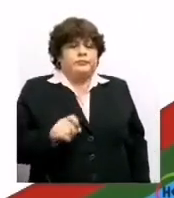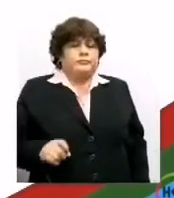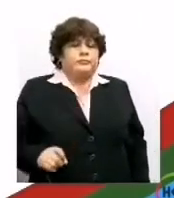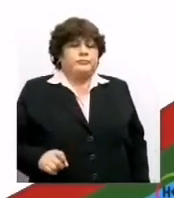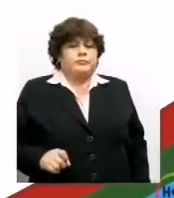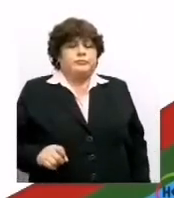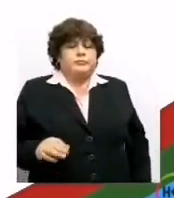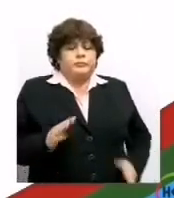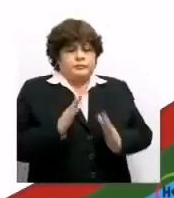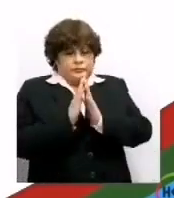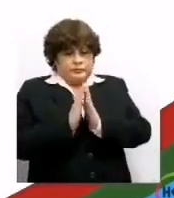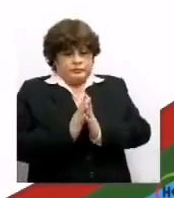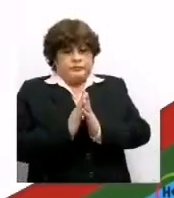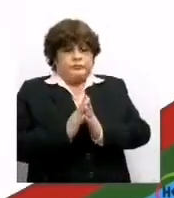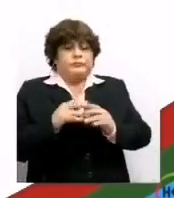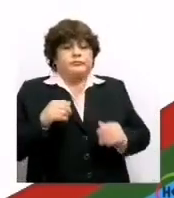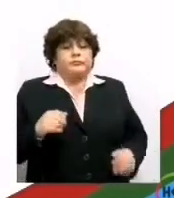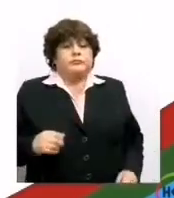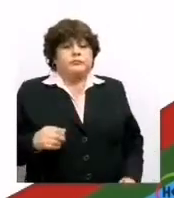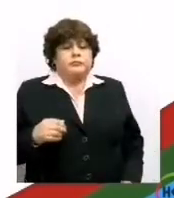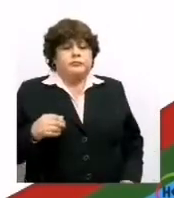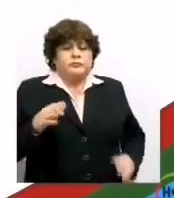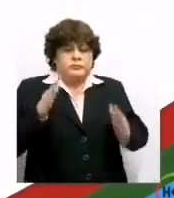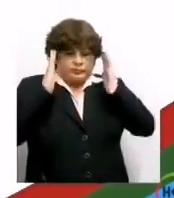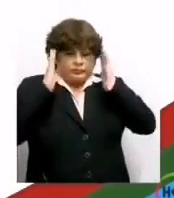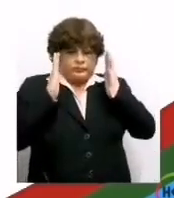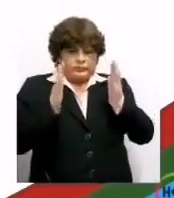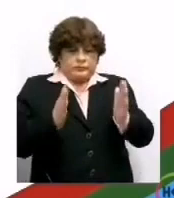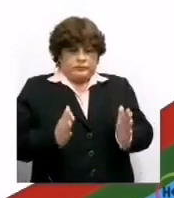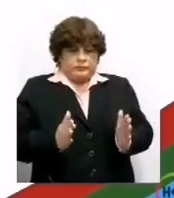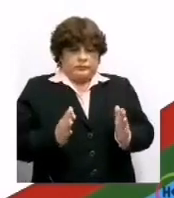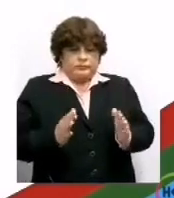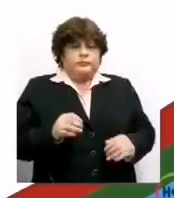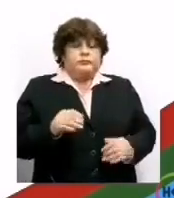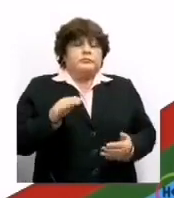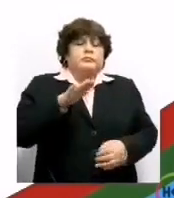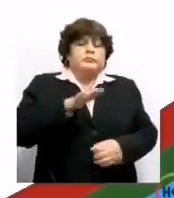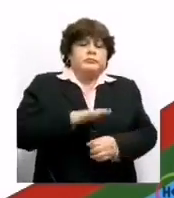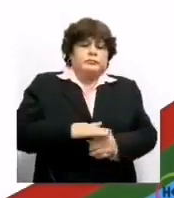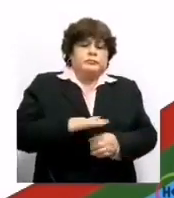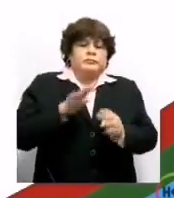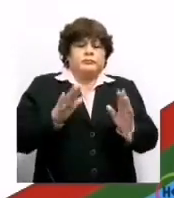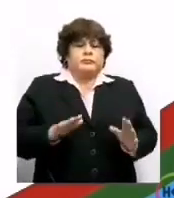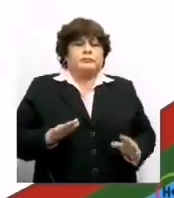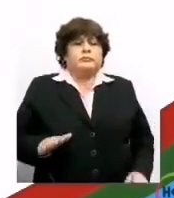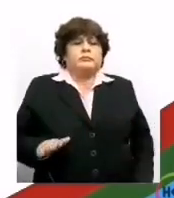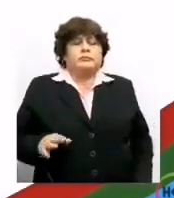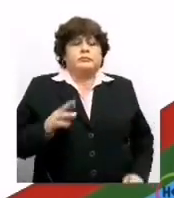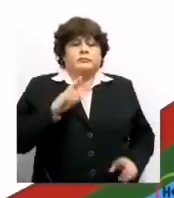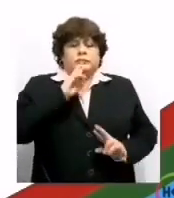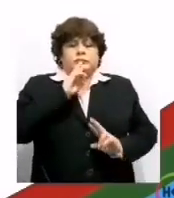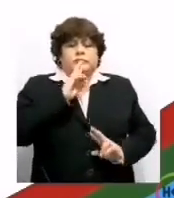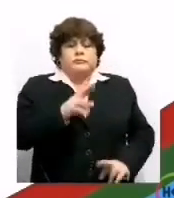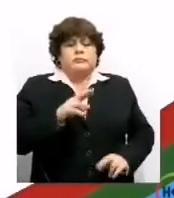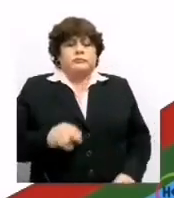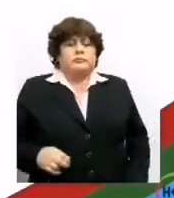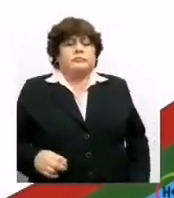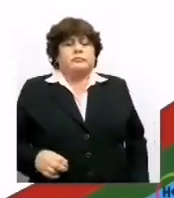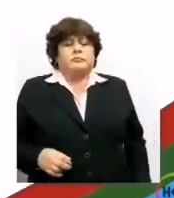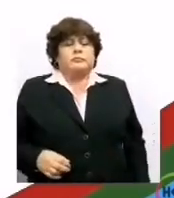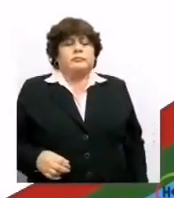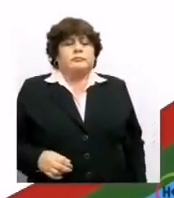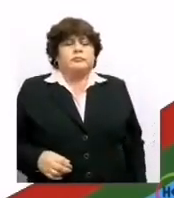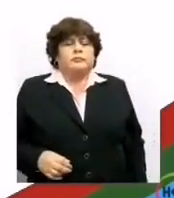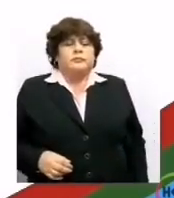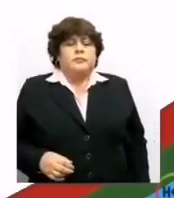voy a rogar que se nos podamos entrar en virtud del pacto ético en propuestas Ok propuestas